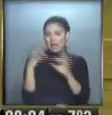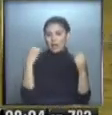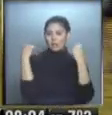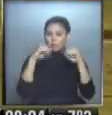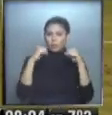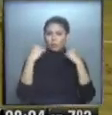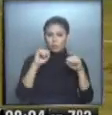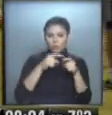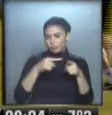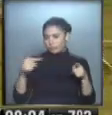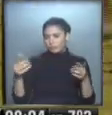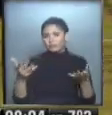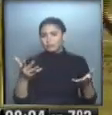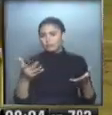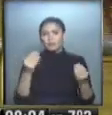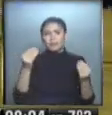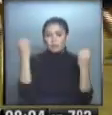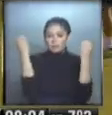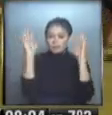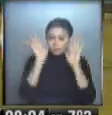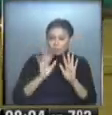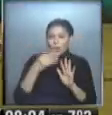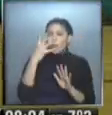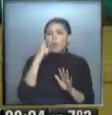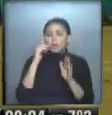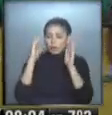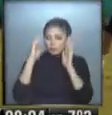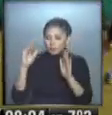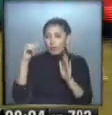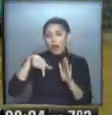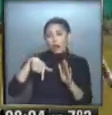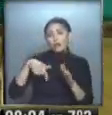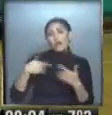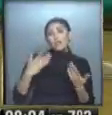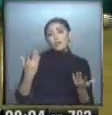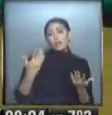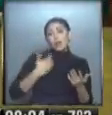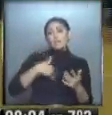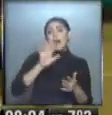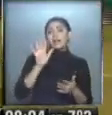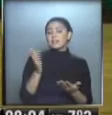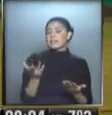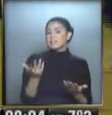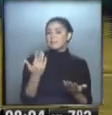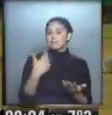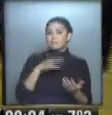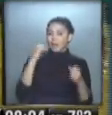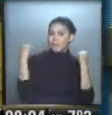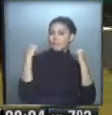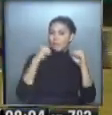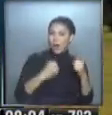trabajar para preparar un partido en 4 días, y ahora quizás vamos a poder hacerlo de manera un poco más